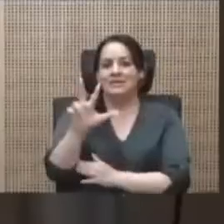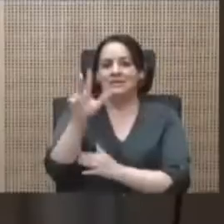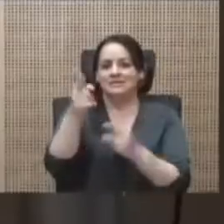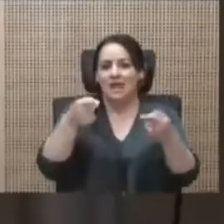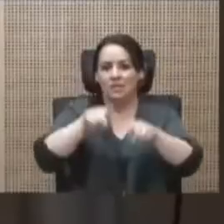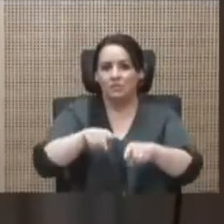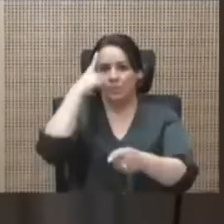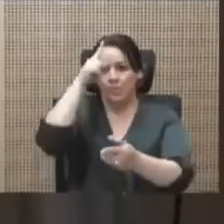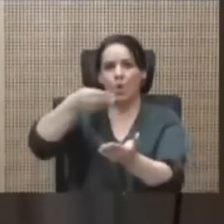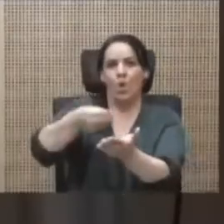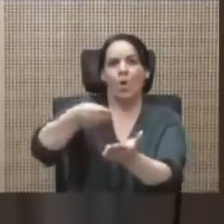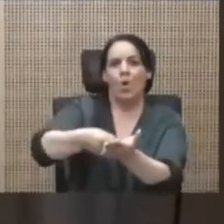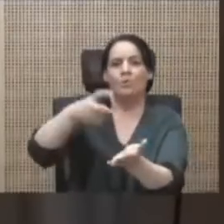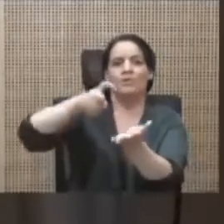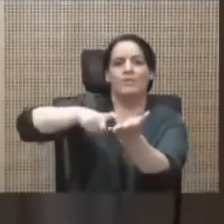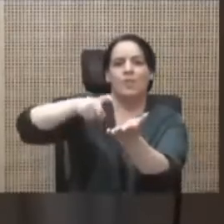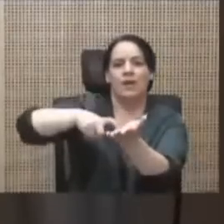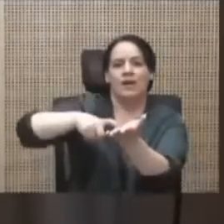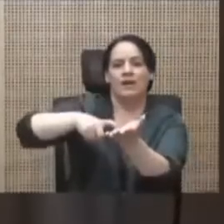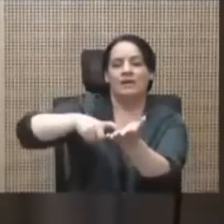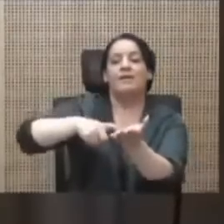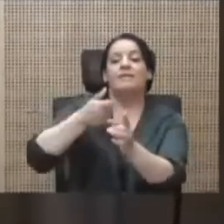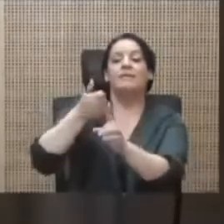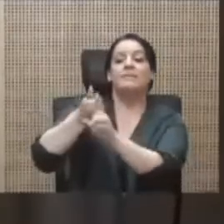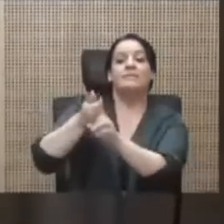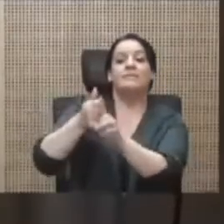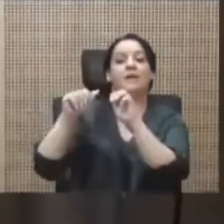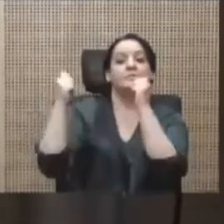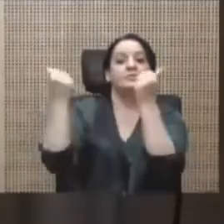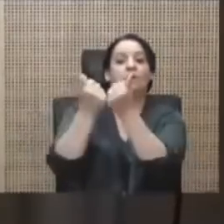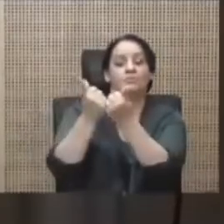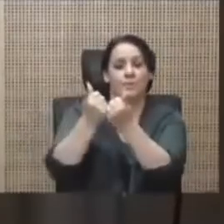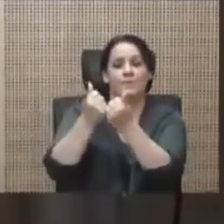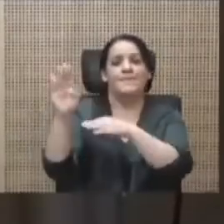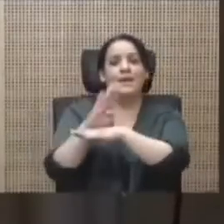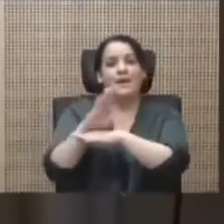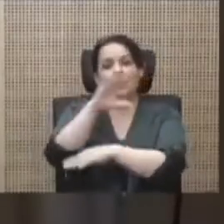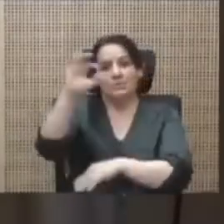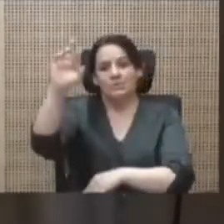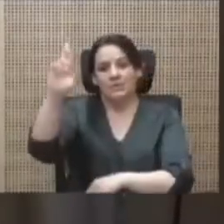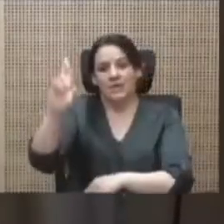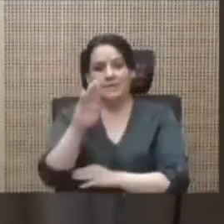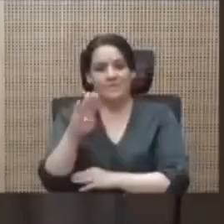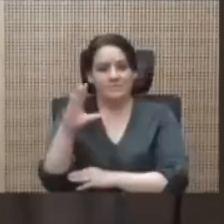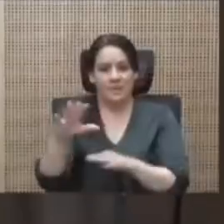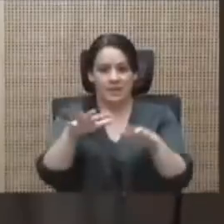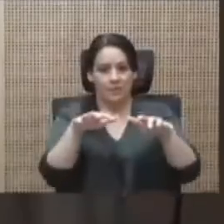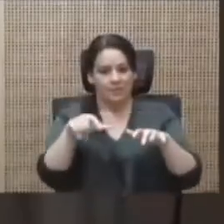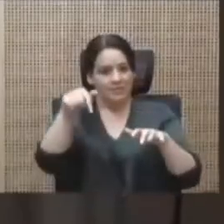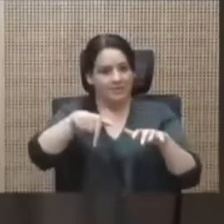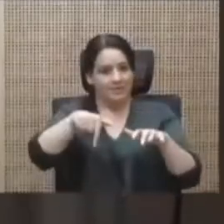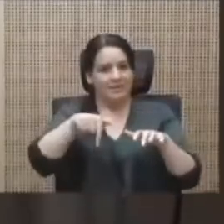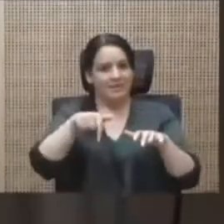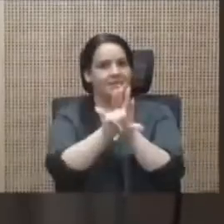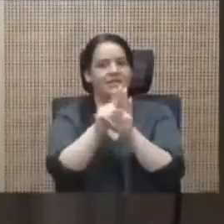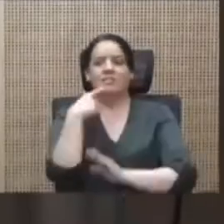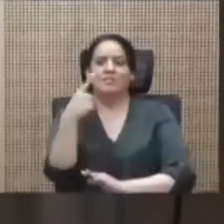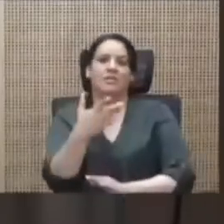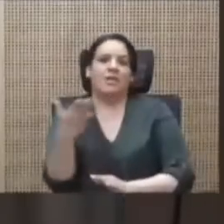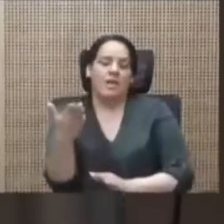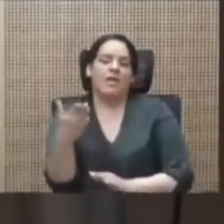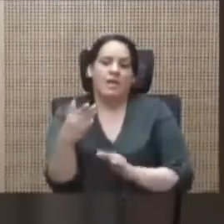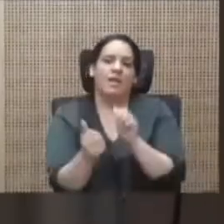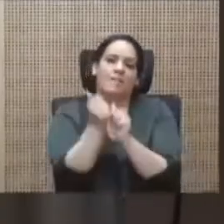de prensa esto se dio cuando ella hizo un comentario en Facebook no es un costeo y un muchacho universitario pues